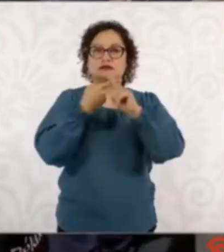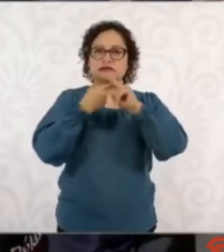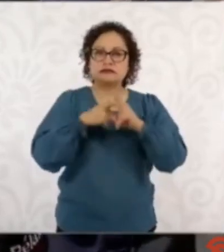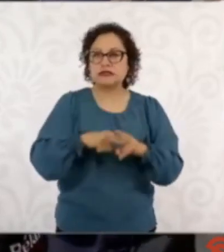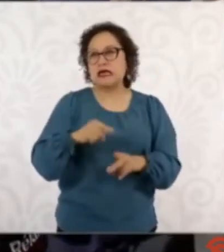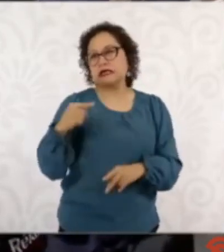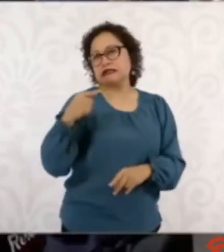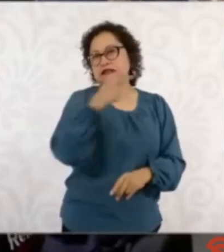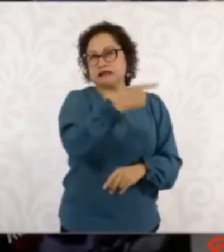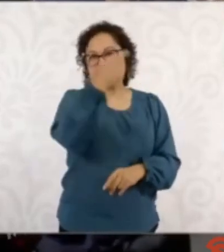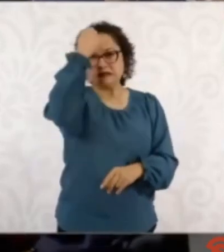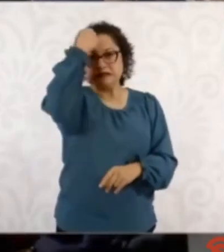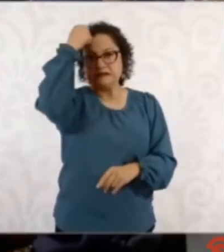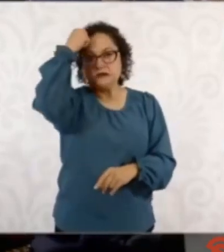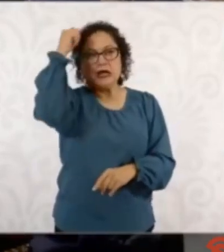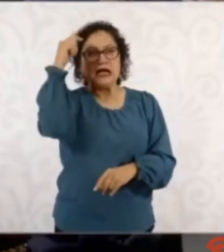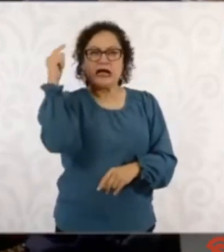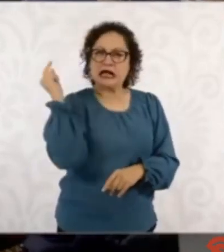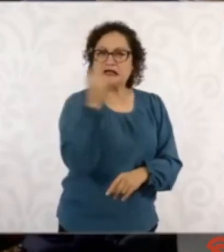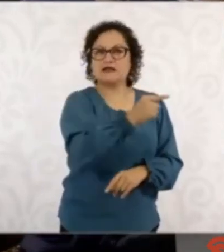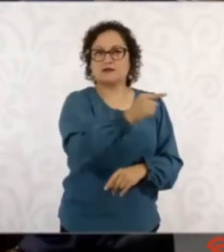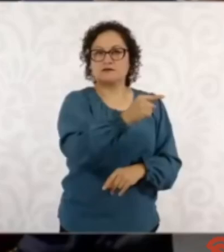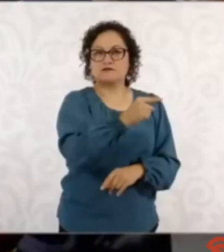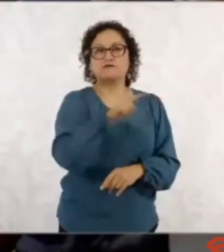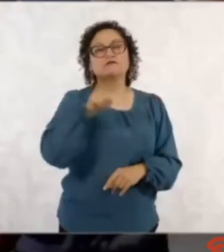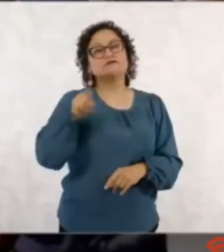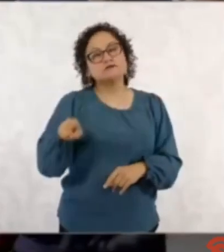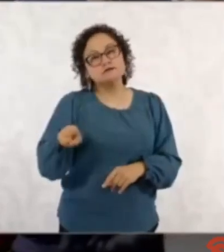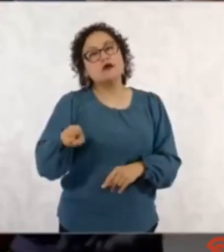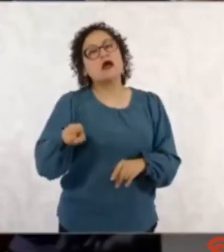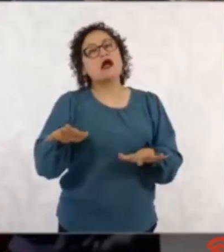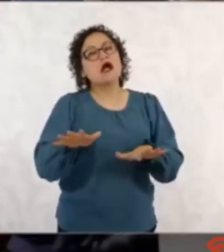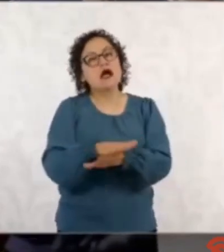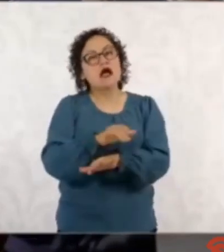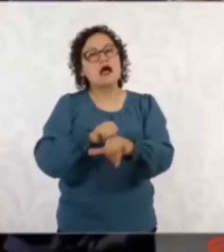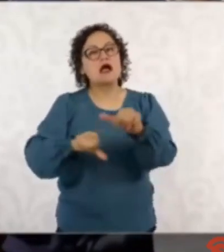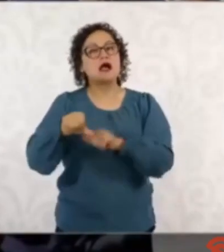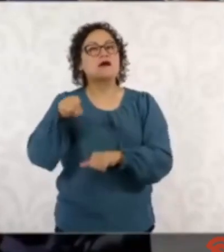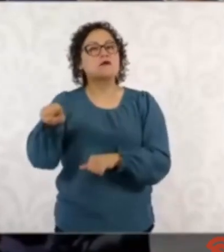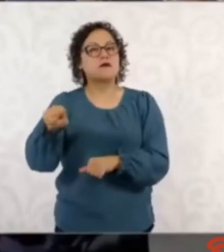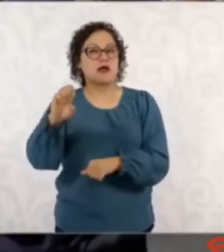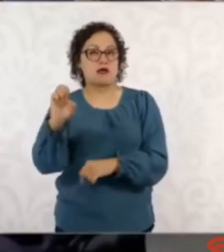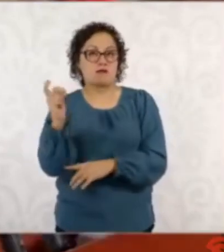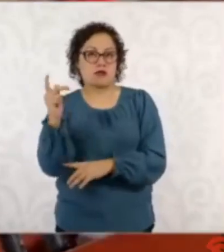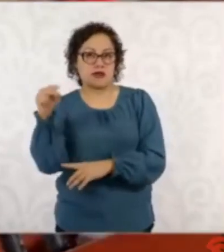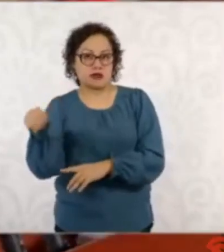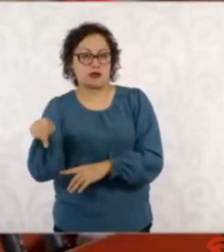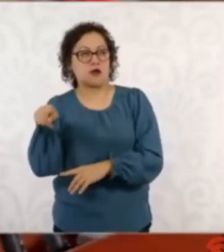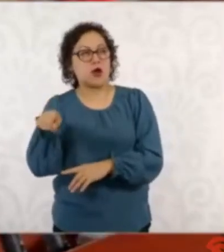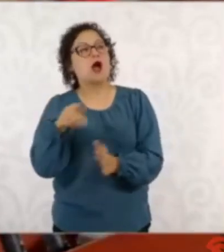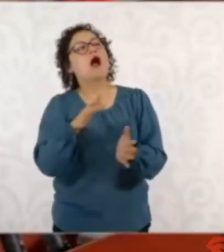recuperó ese proyecto de hacer el aeropuerto en Texcoco.